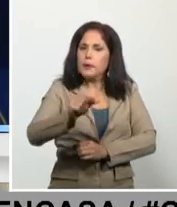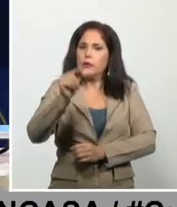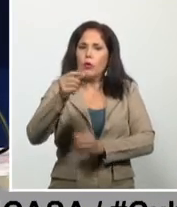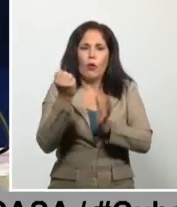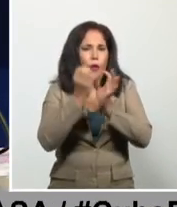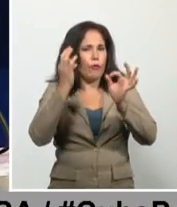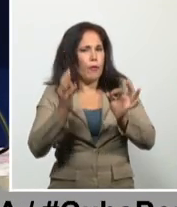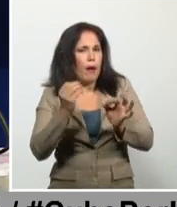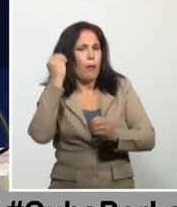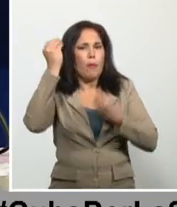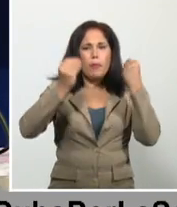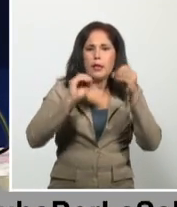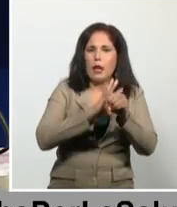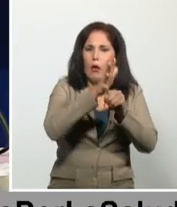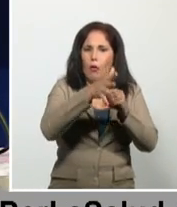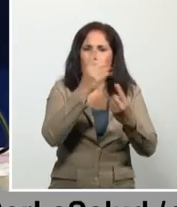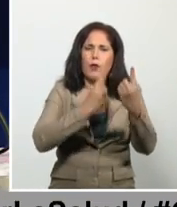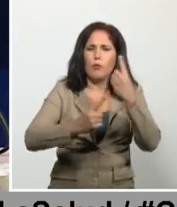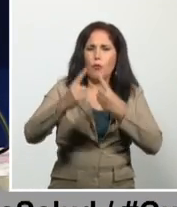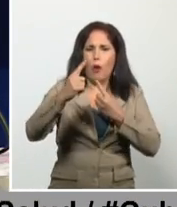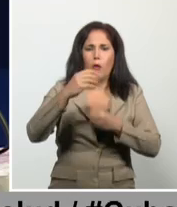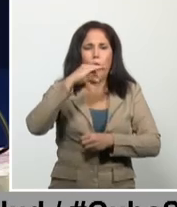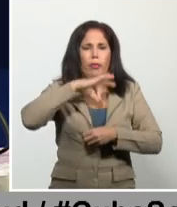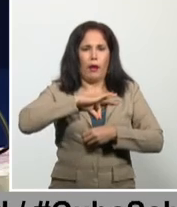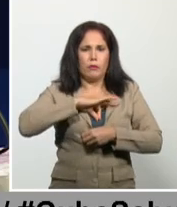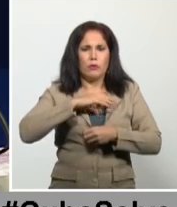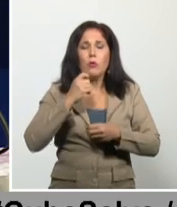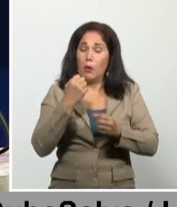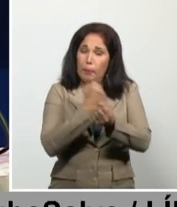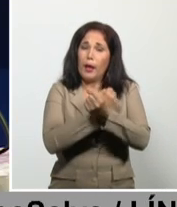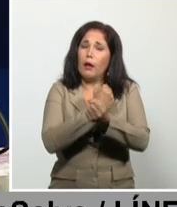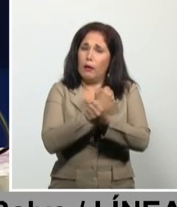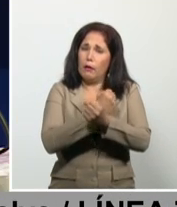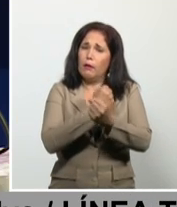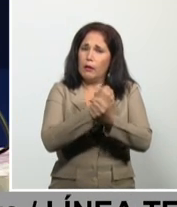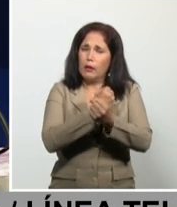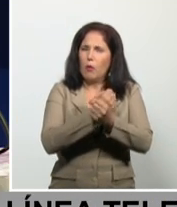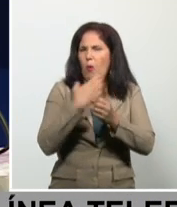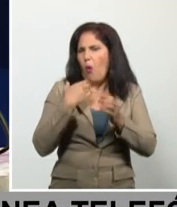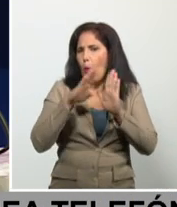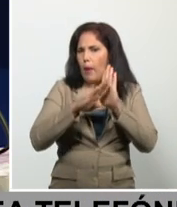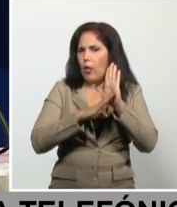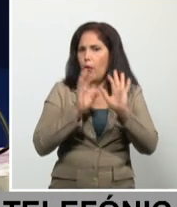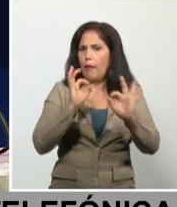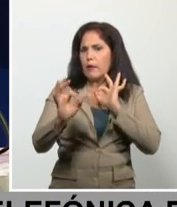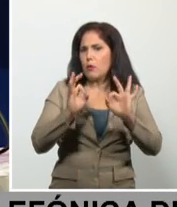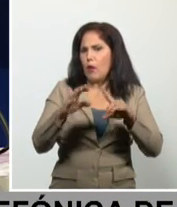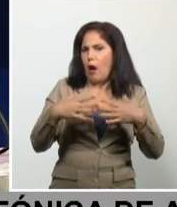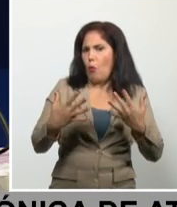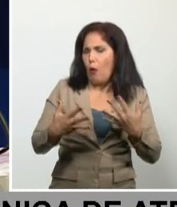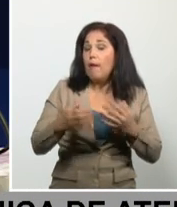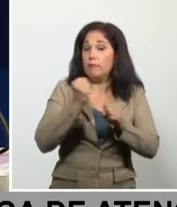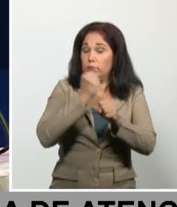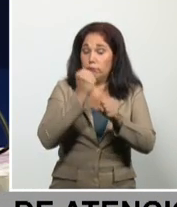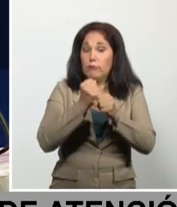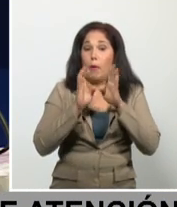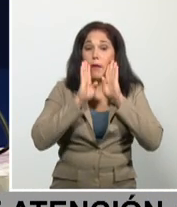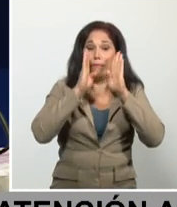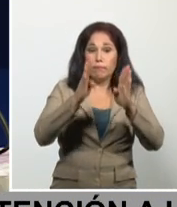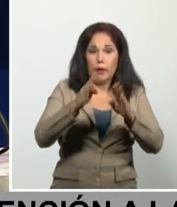pacientes sospechosos de tener la enfermedad, que tienen mucho riesgo. y ese es un personal que trabaja generalmente por un